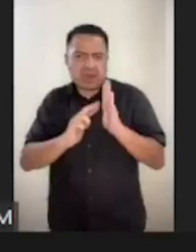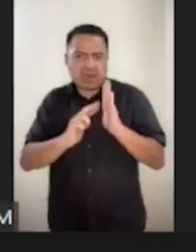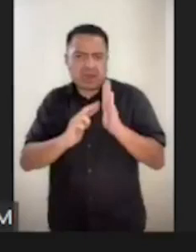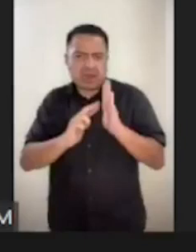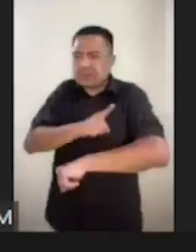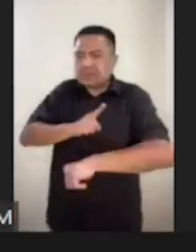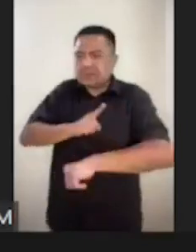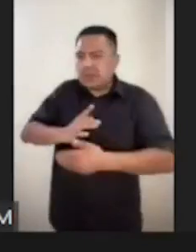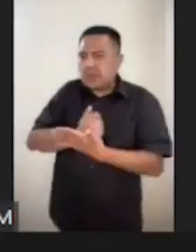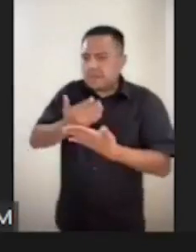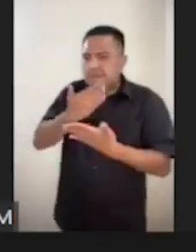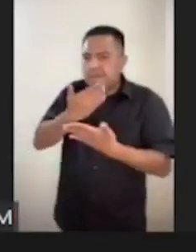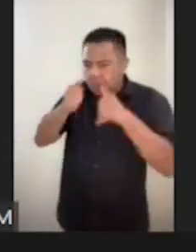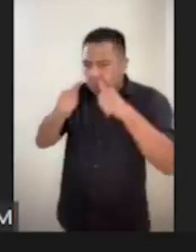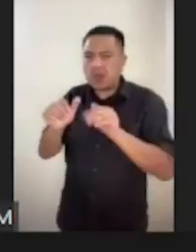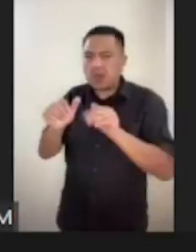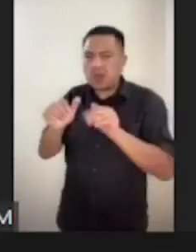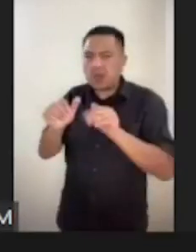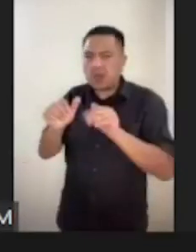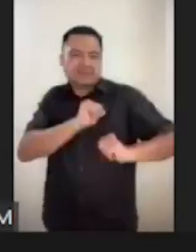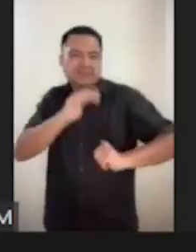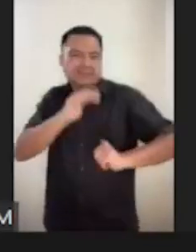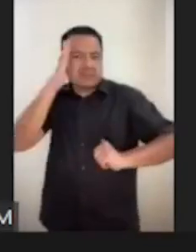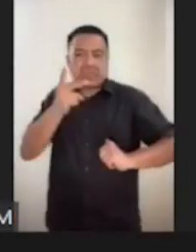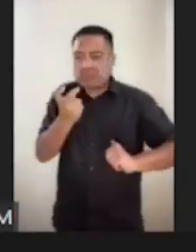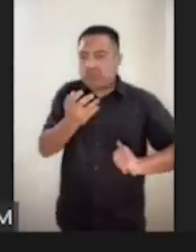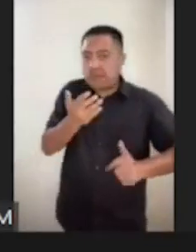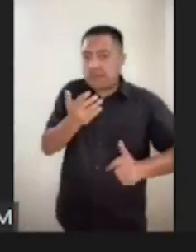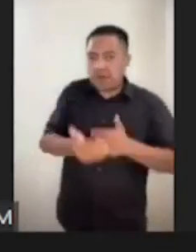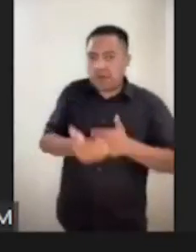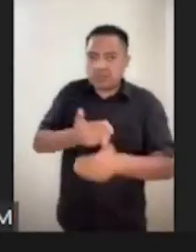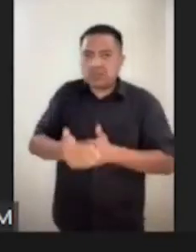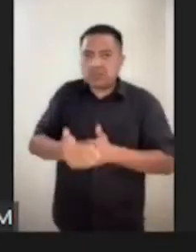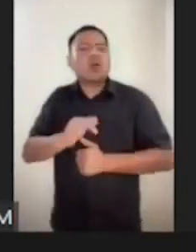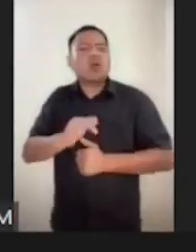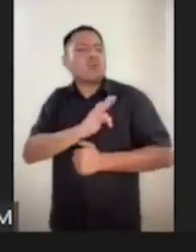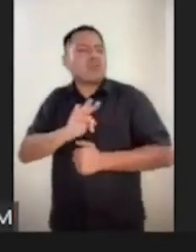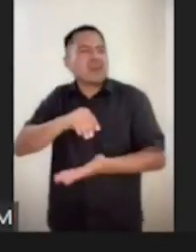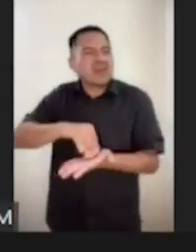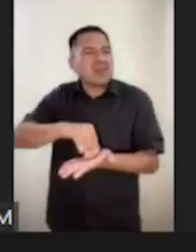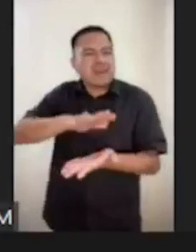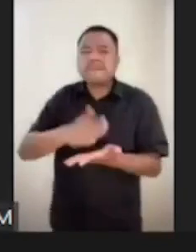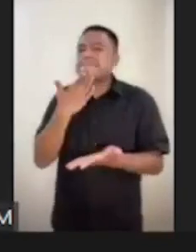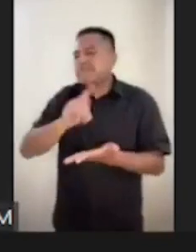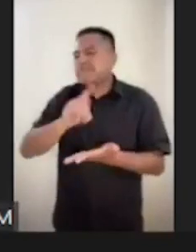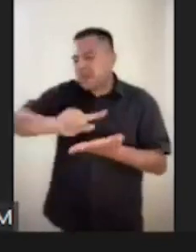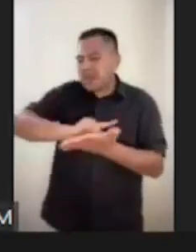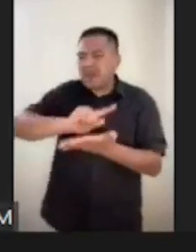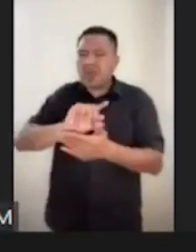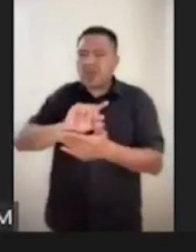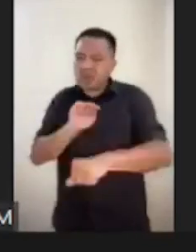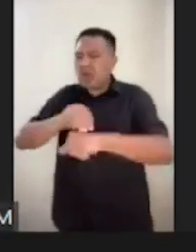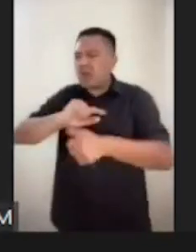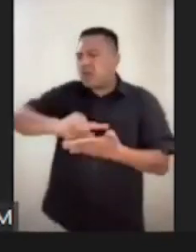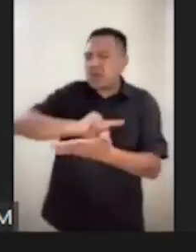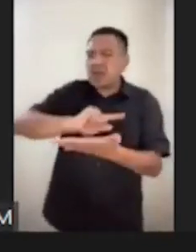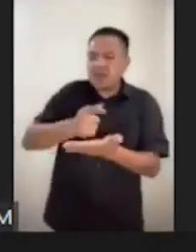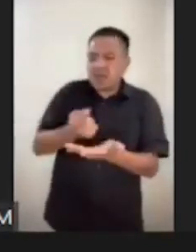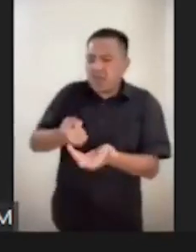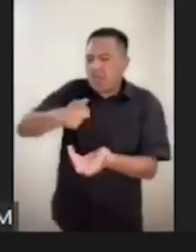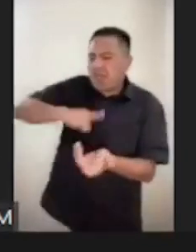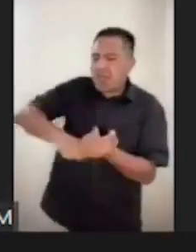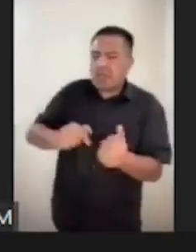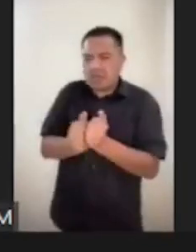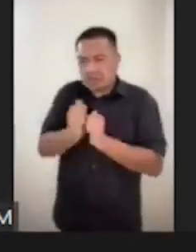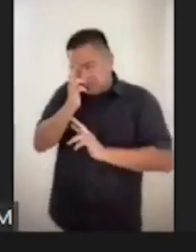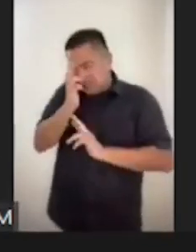que deben garantizar la observancia del principio constitucional del debido proceso, que busca confirmar la legalidad y correcta aplicación de las leyes dentro de